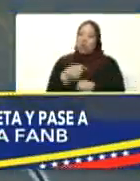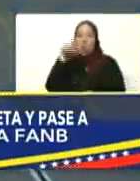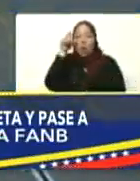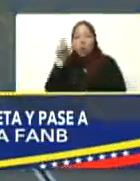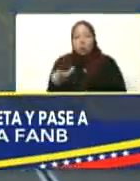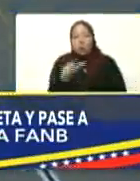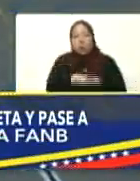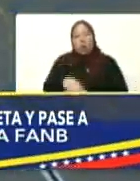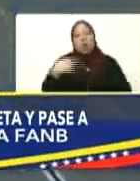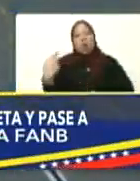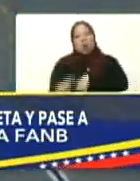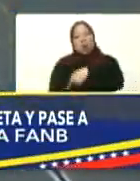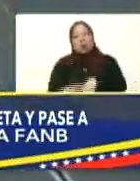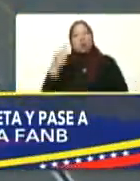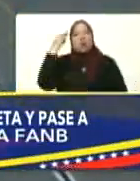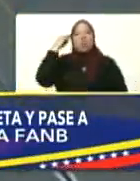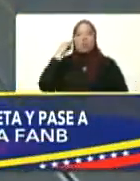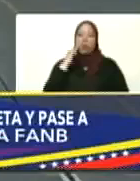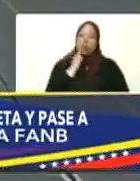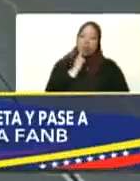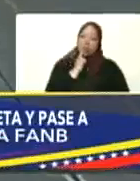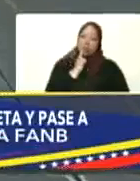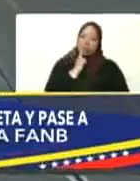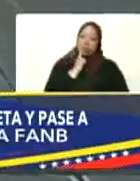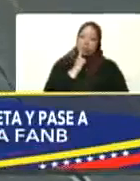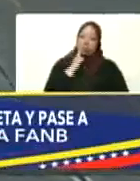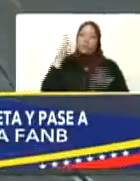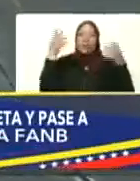pueblo y la revolución bolivariana.